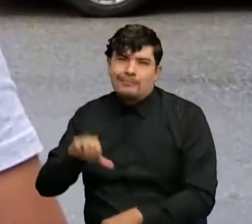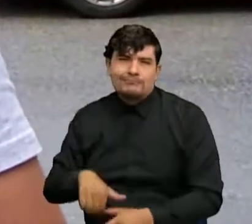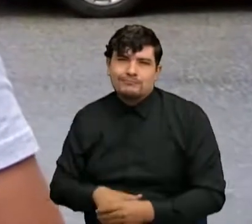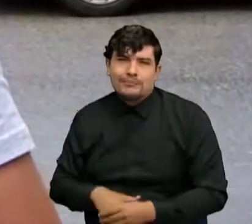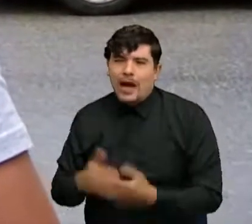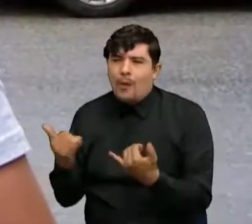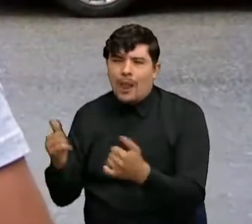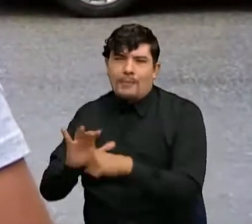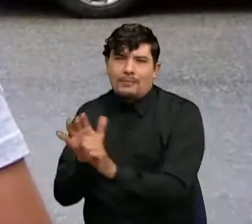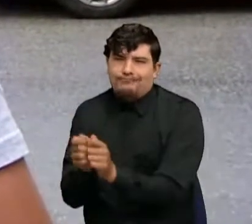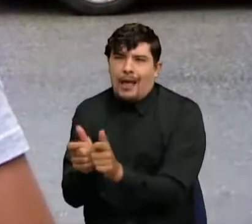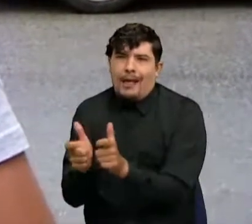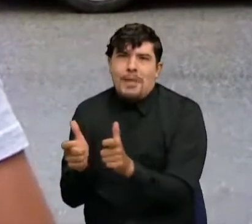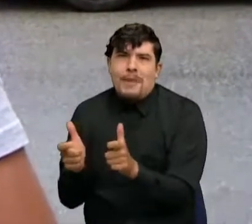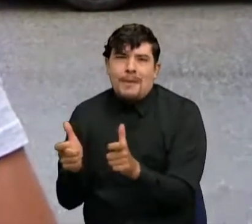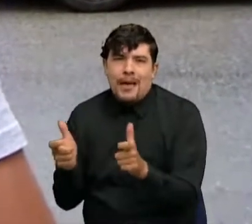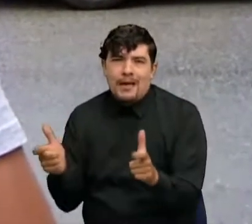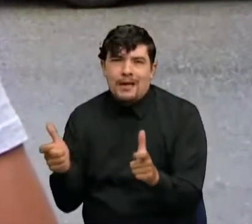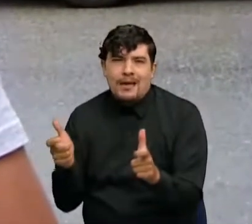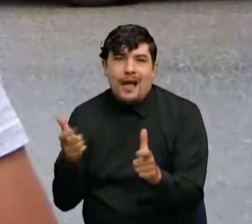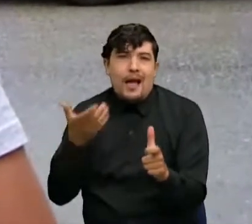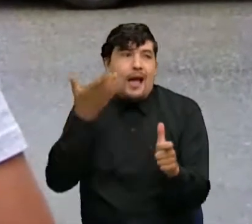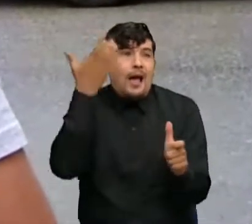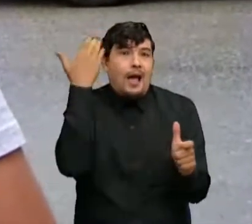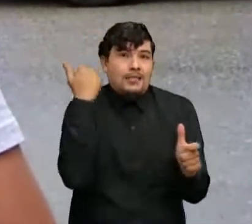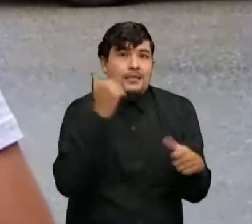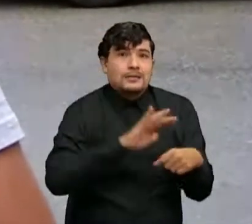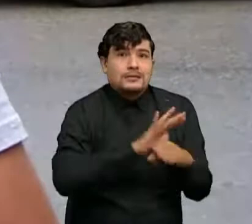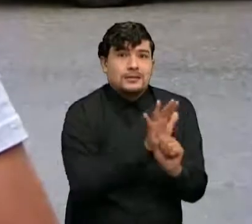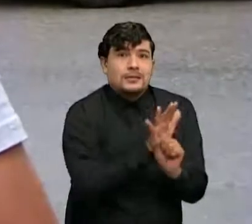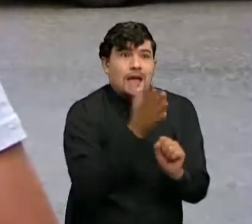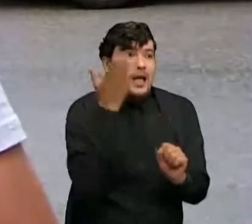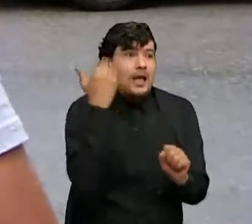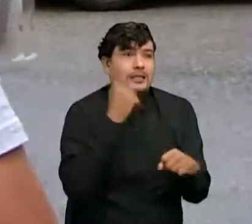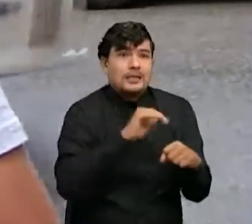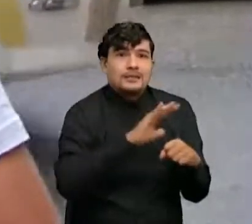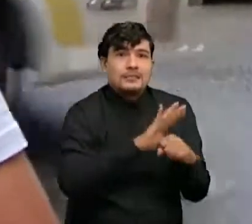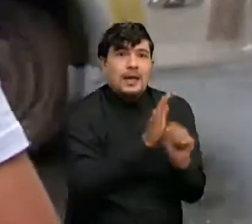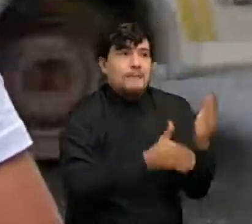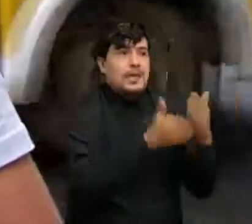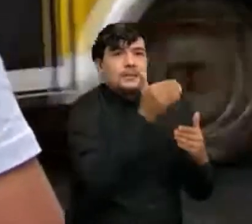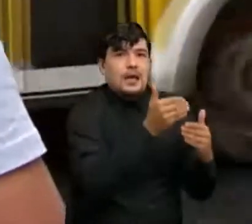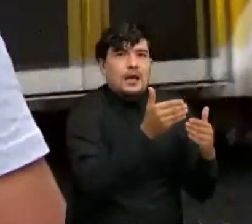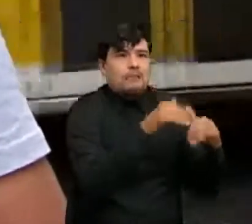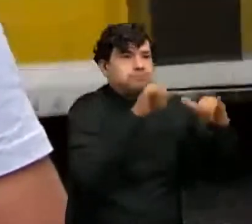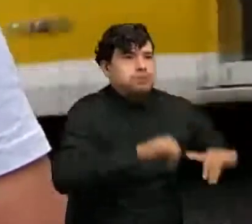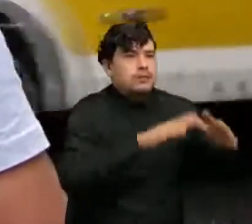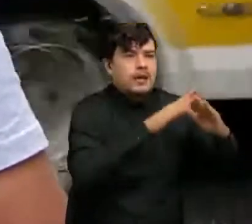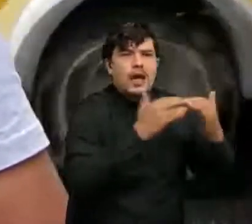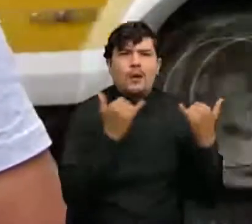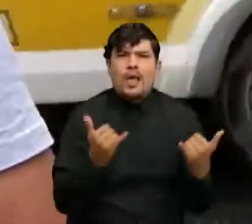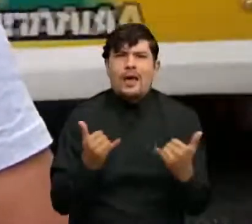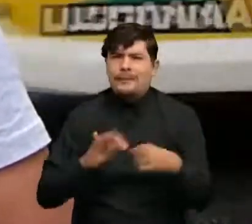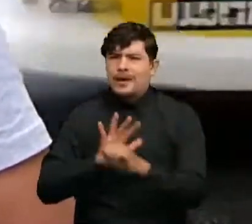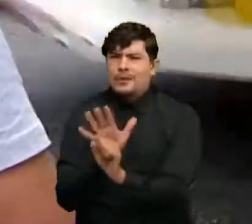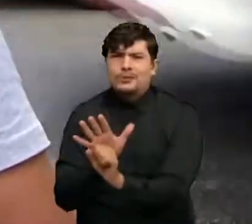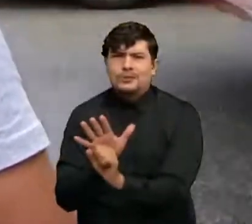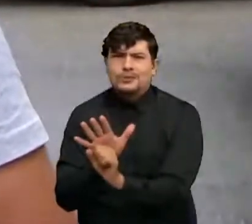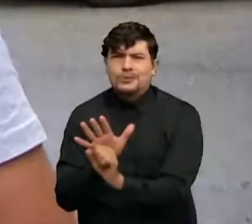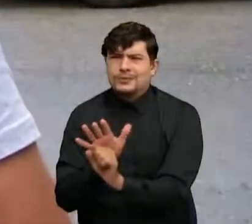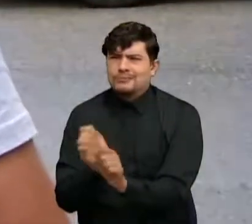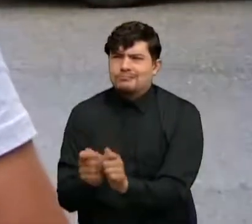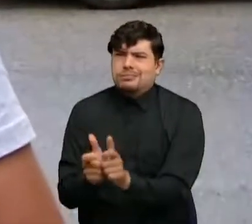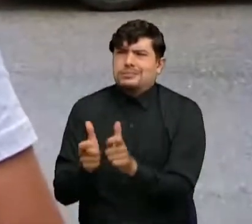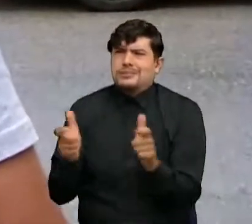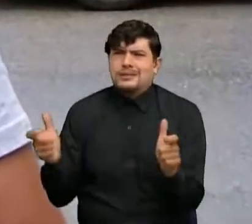empezó. En este momento, nos encerraron. Y ahorita que está el virus activo, nos soltaron. Entonces no estoy de acuerdo